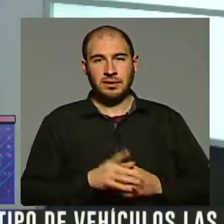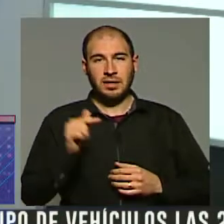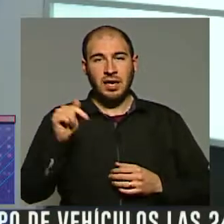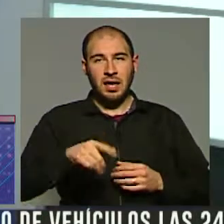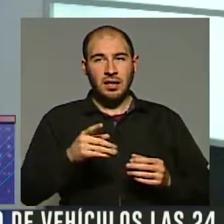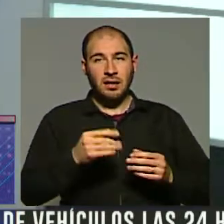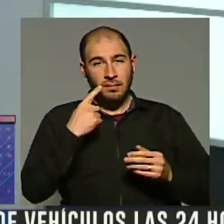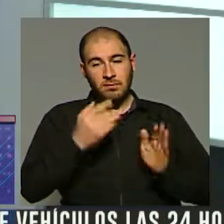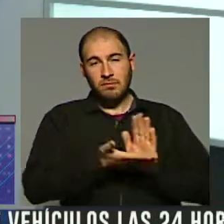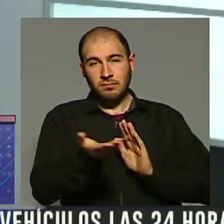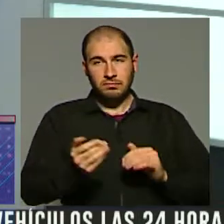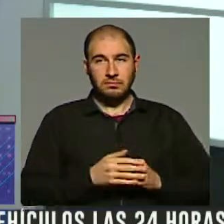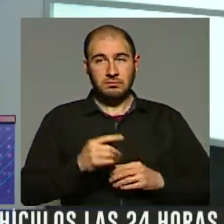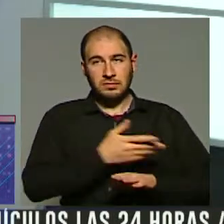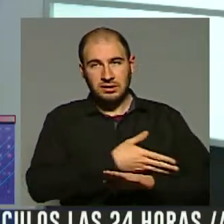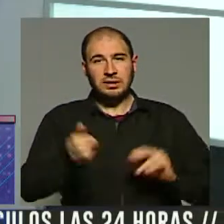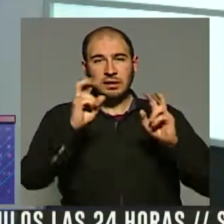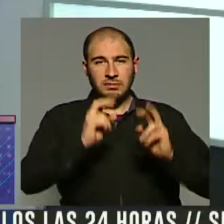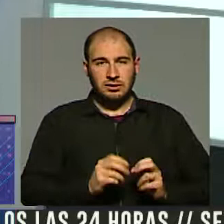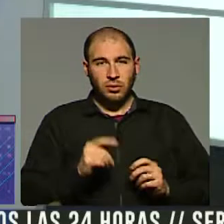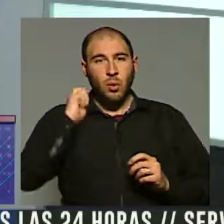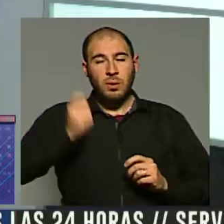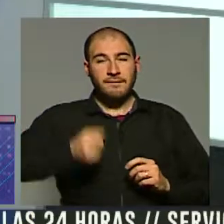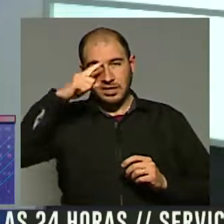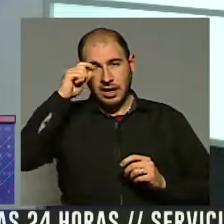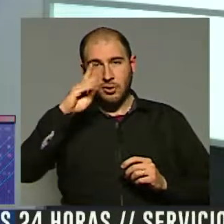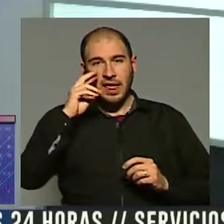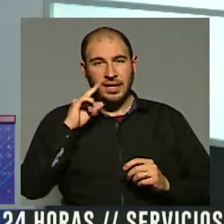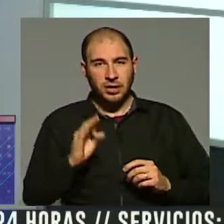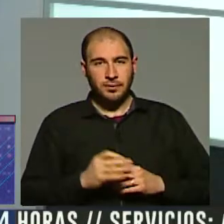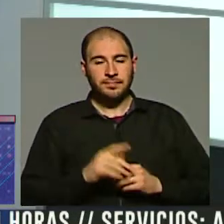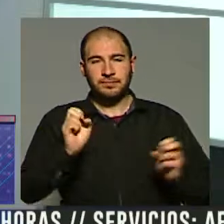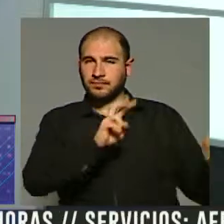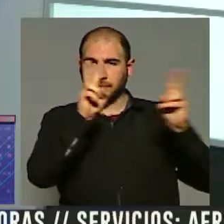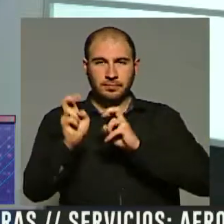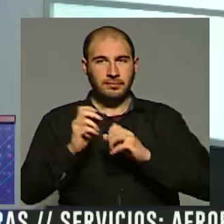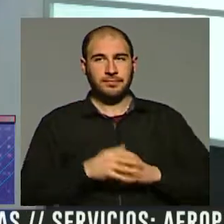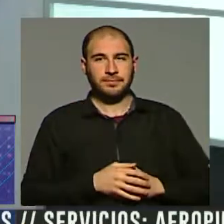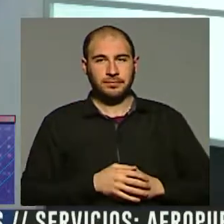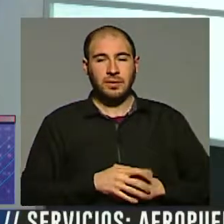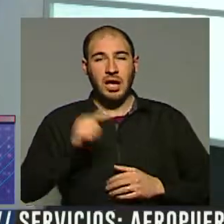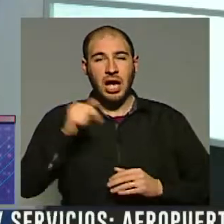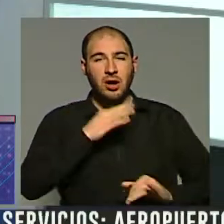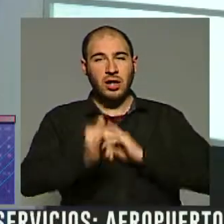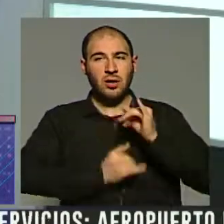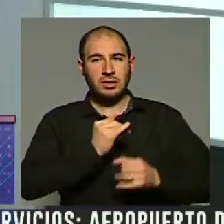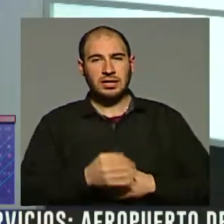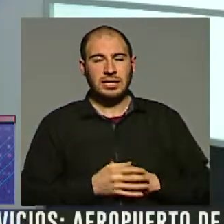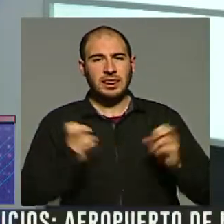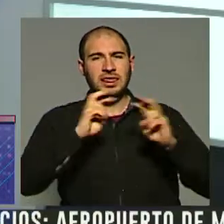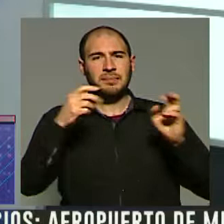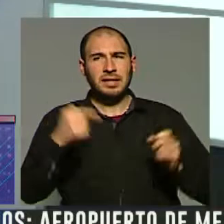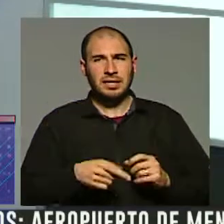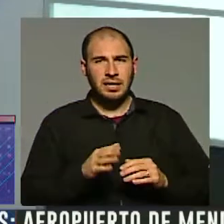a terminar develando, o por lo menos va a continuar la investigación el juez federal Claudio Bonadio. Vamos a cambiar de tema, tenemos que hablar de lo que tiene que ver